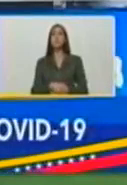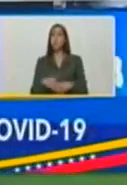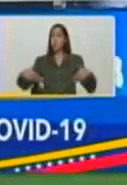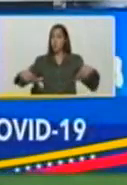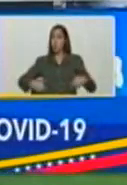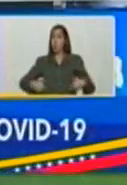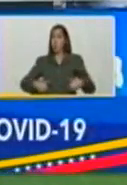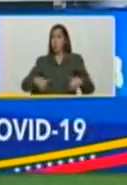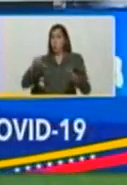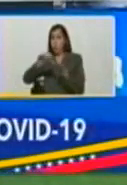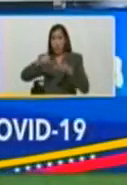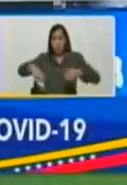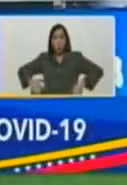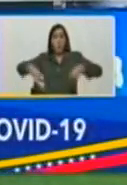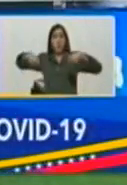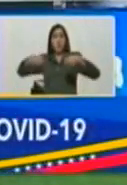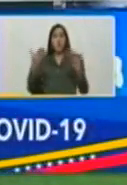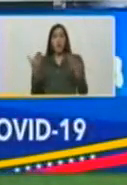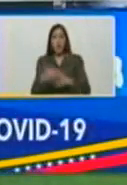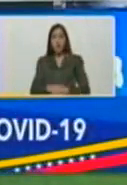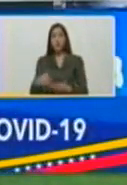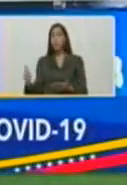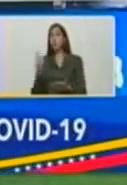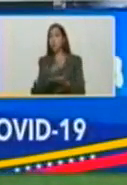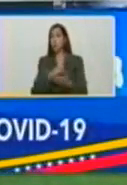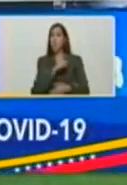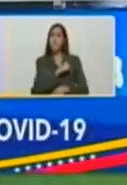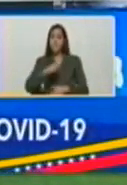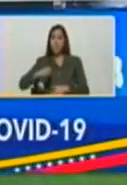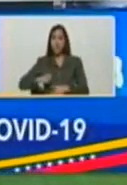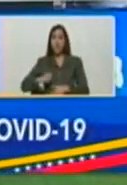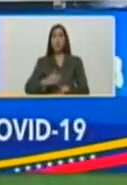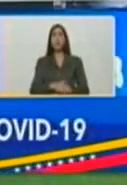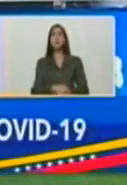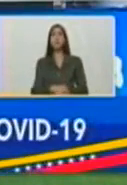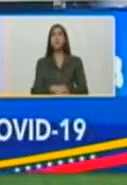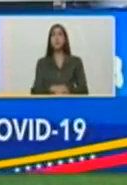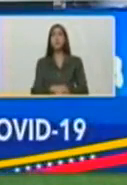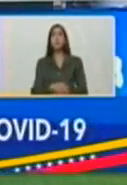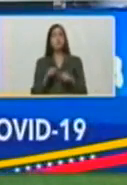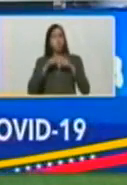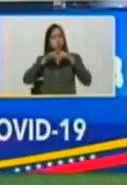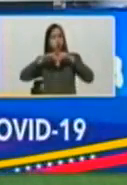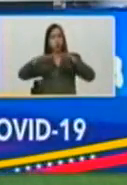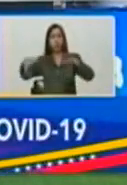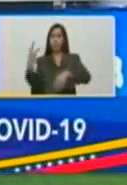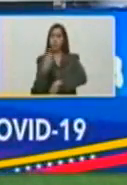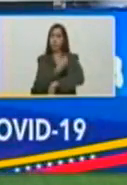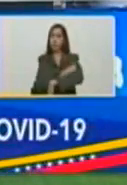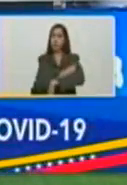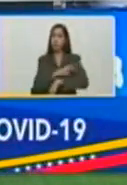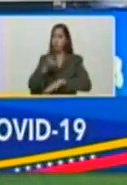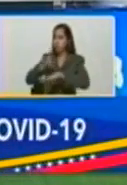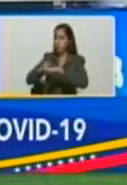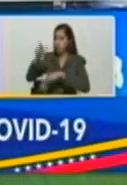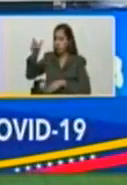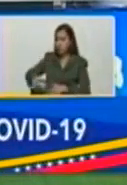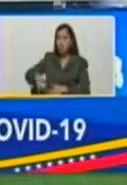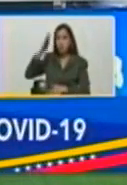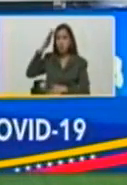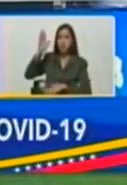centros comerciales, red de farmacias privadas, y bueno, seguir ampliando, doctor Alvarado, seguir